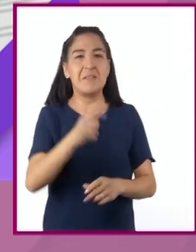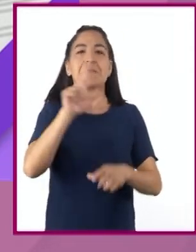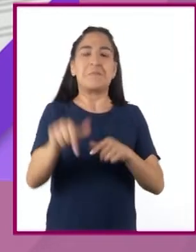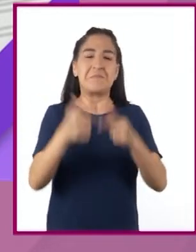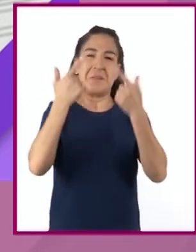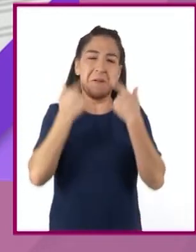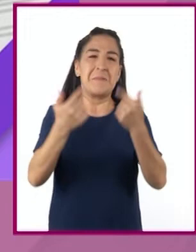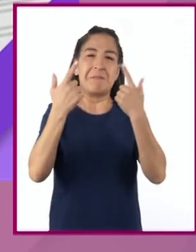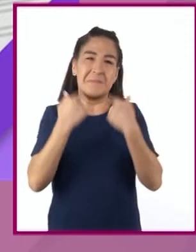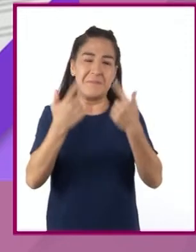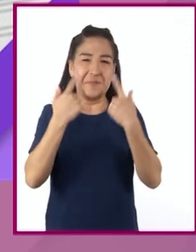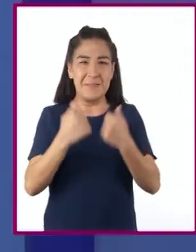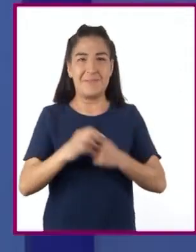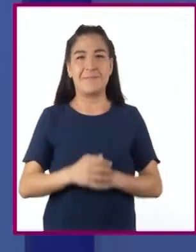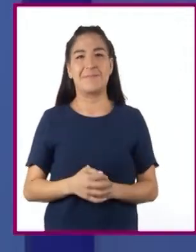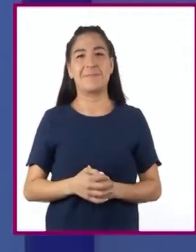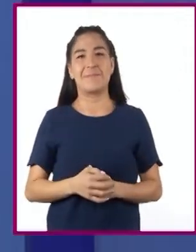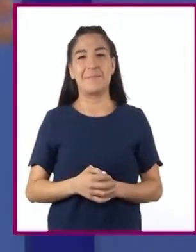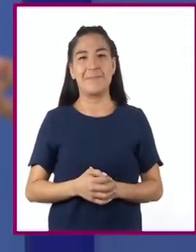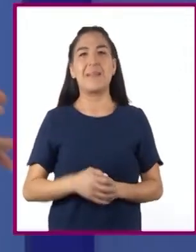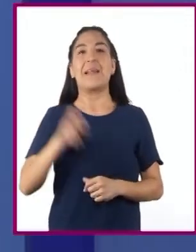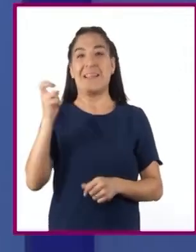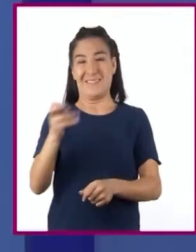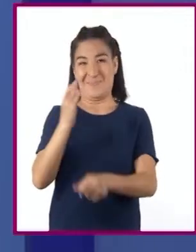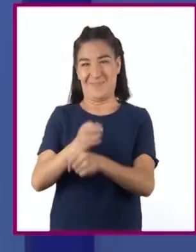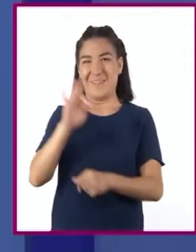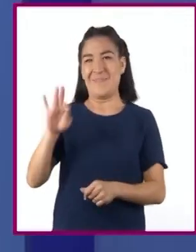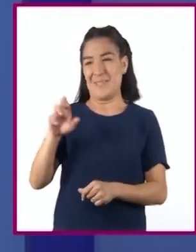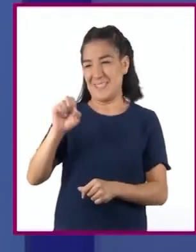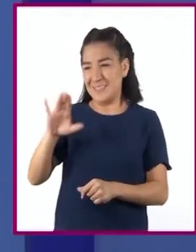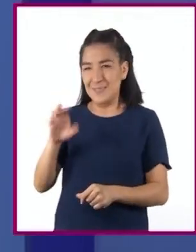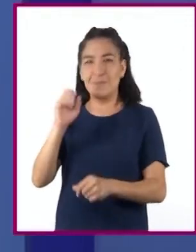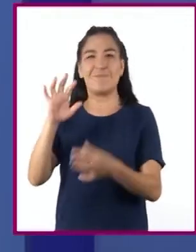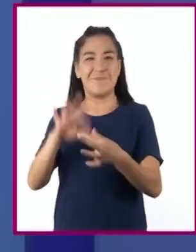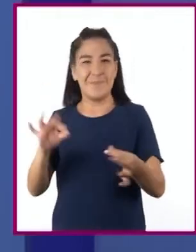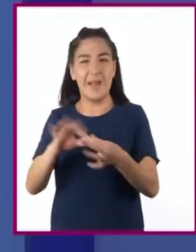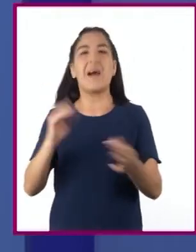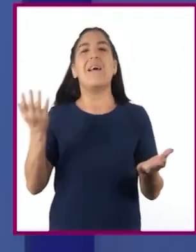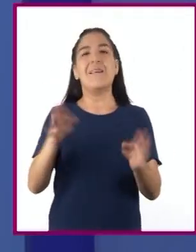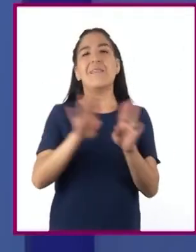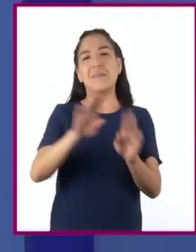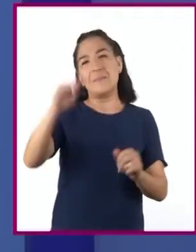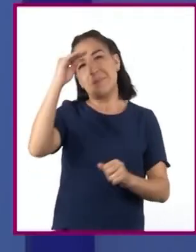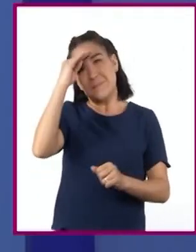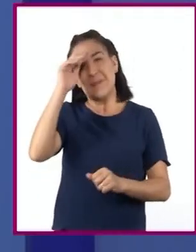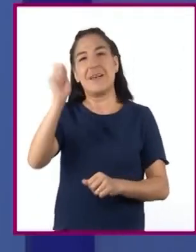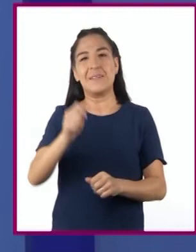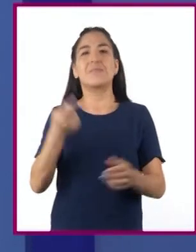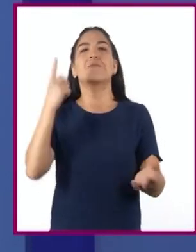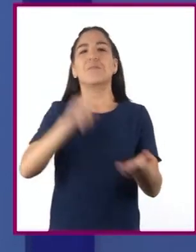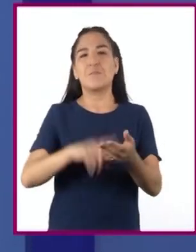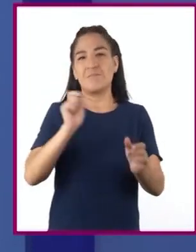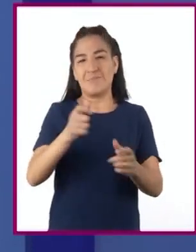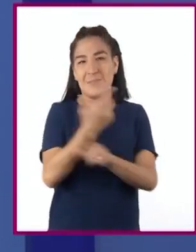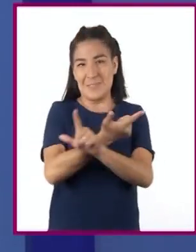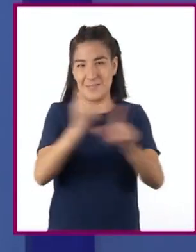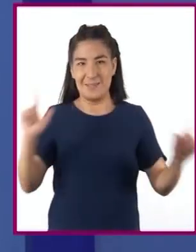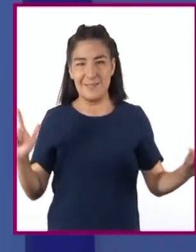desolado. Lo que nos cuentas, Francisco, nos permite reflexionar un poco más acerca de la